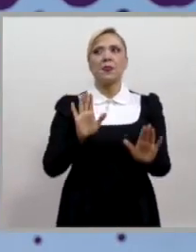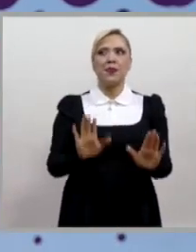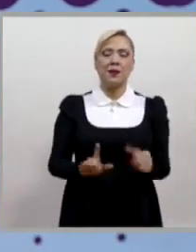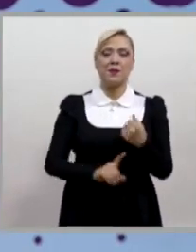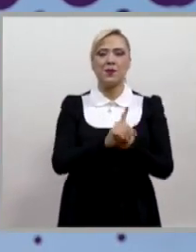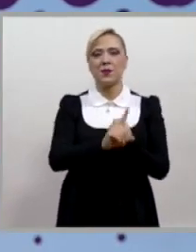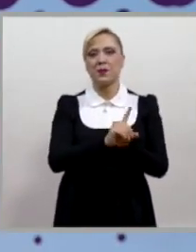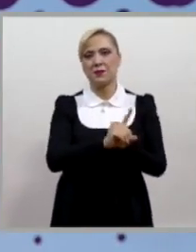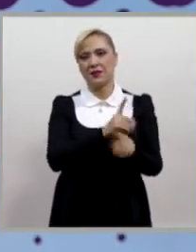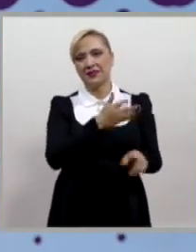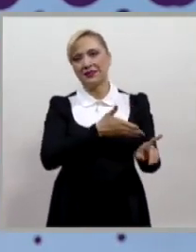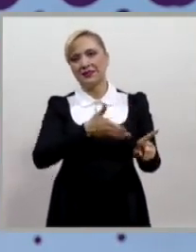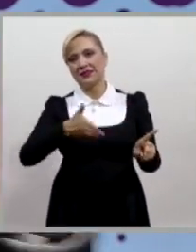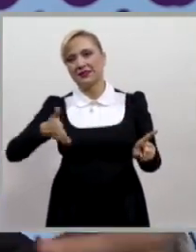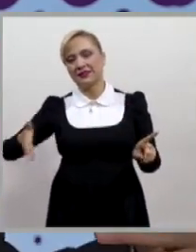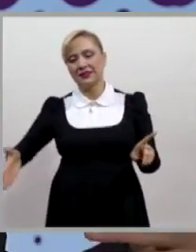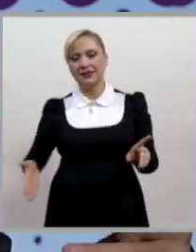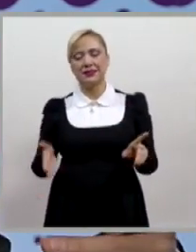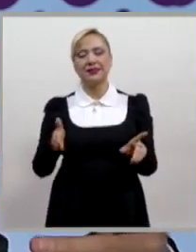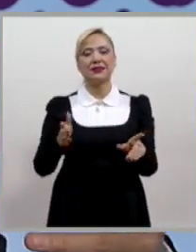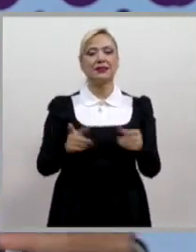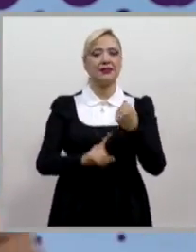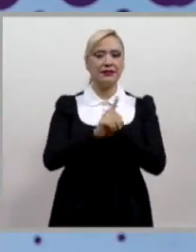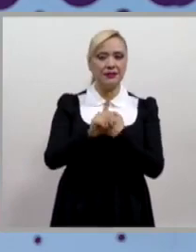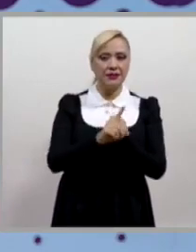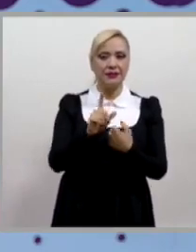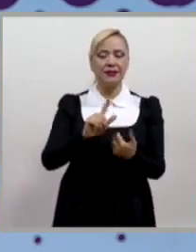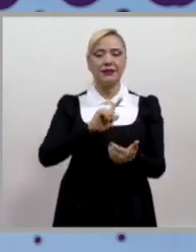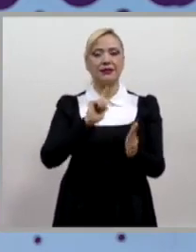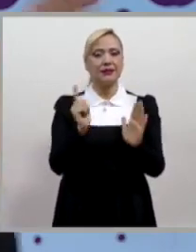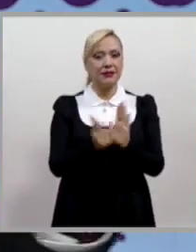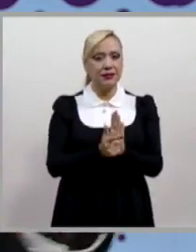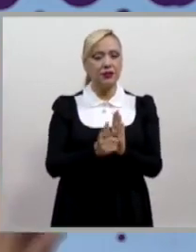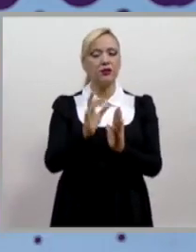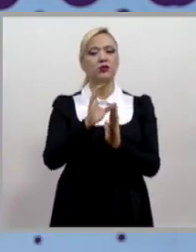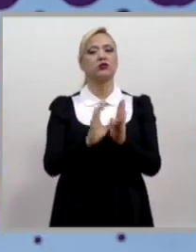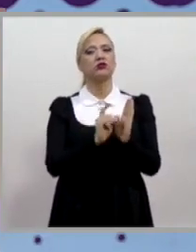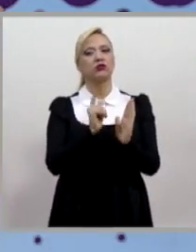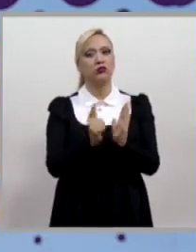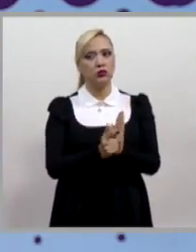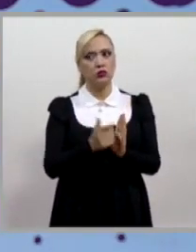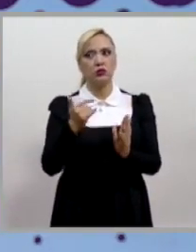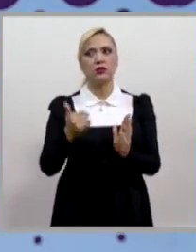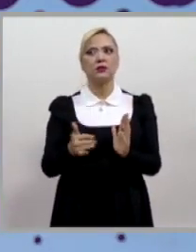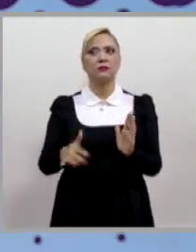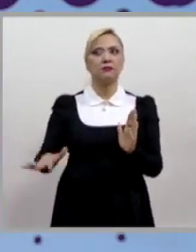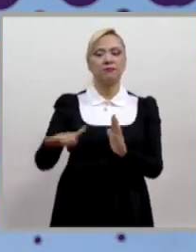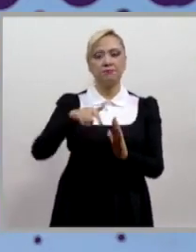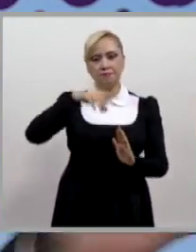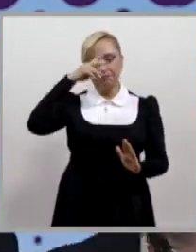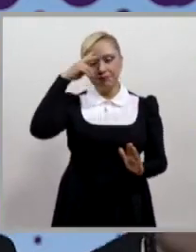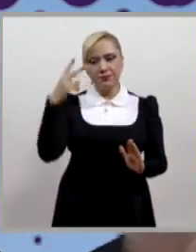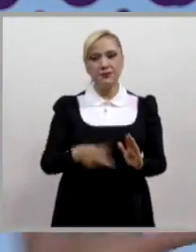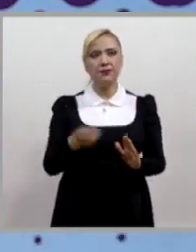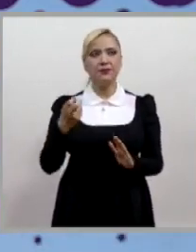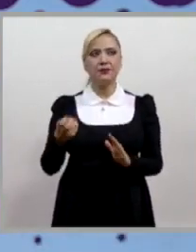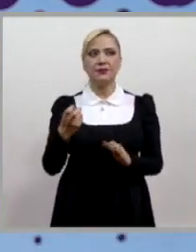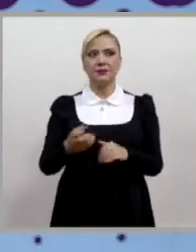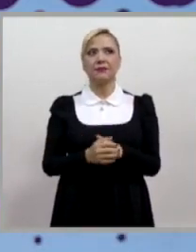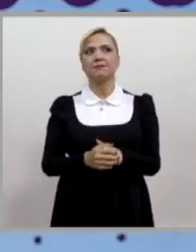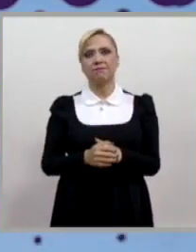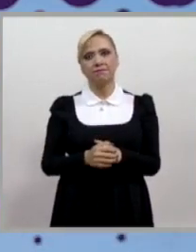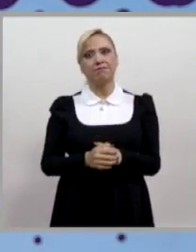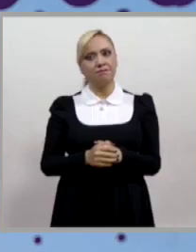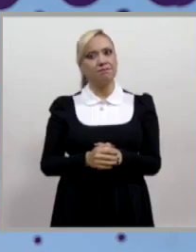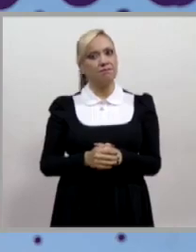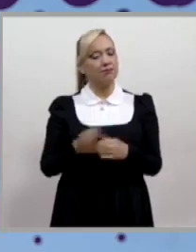desafíos, ¿no? Como un poco para no perder de vista que estamos hablando de los desafíos de la justicia constitucional o de la justicia en general en nuestro país, evidentemente sigo convencido